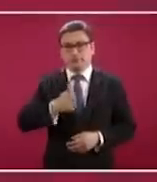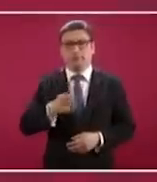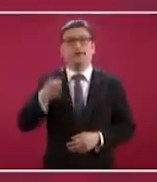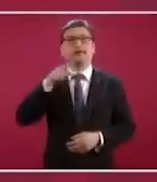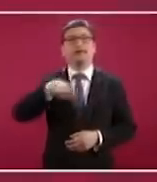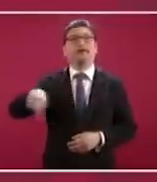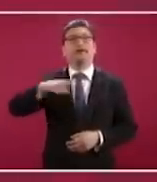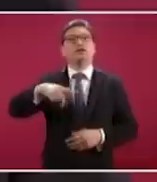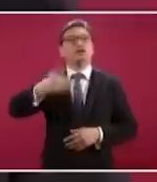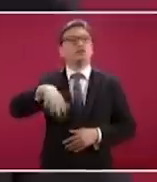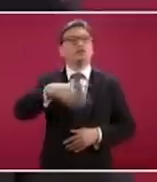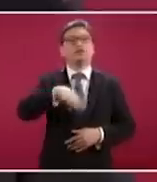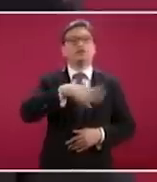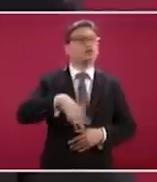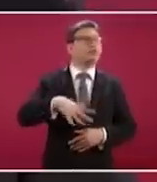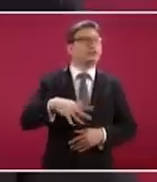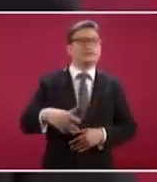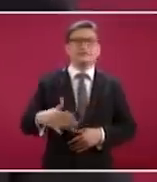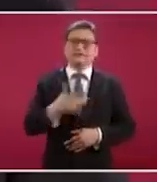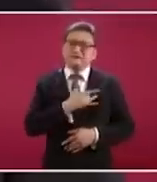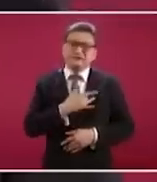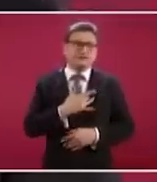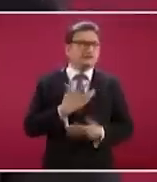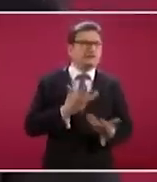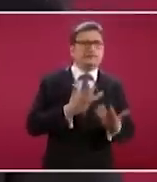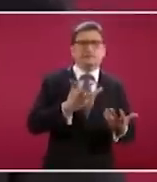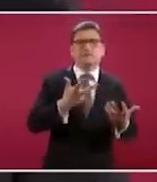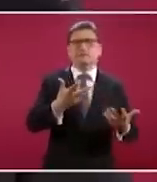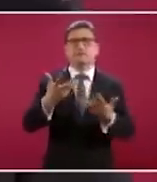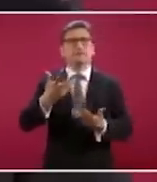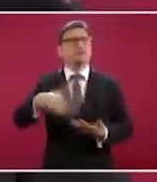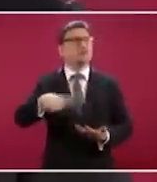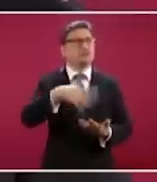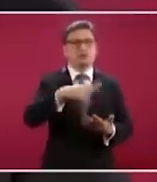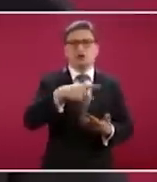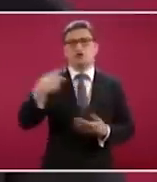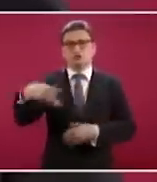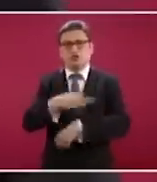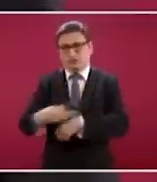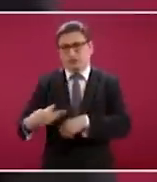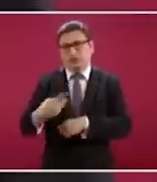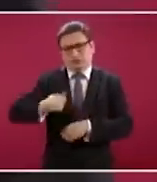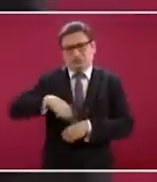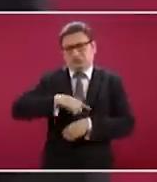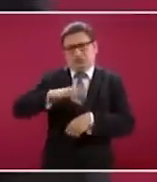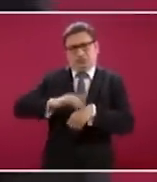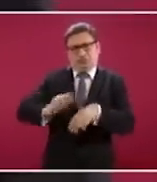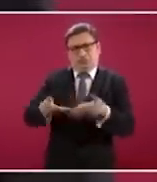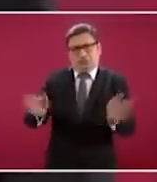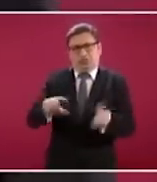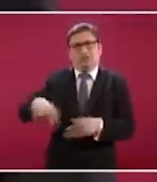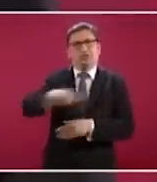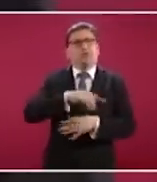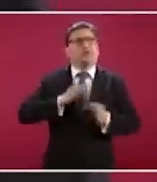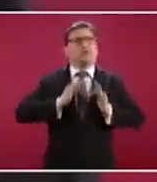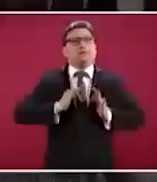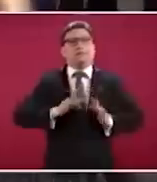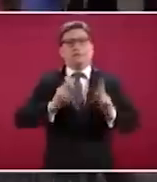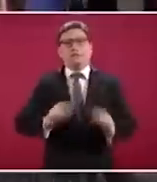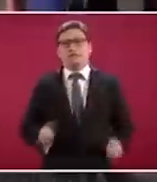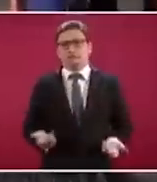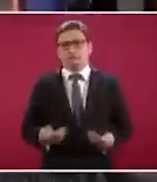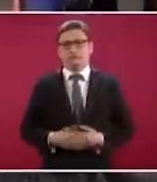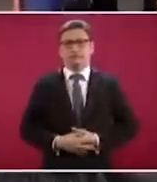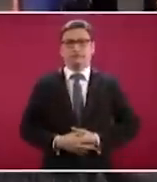buscan con todo su corazón a sus seres queridos y hay que permitirles esta búsqueda que les puede traer paz en su corazón.